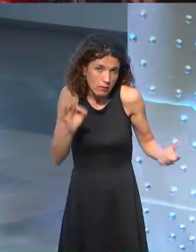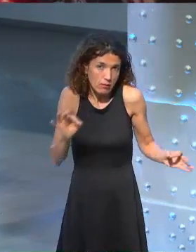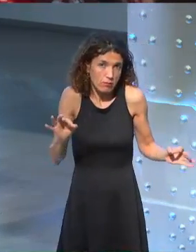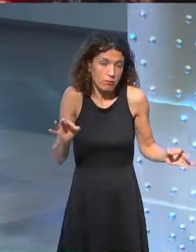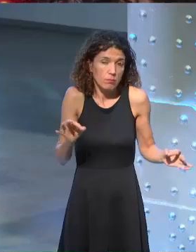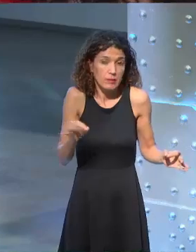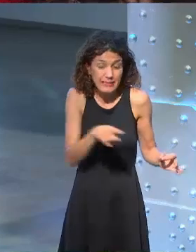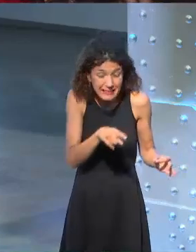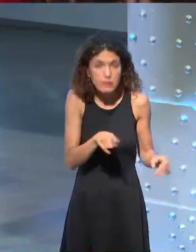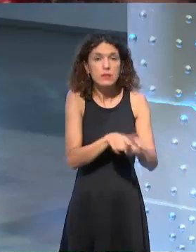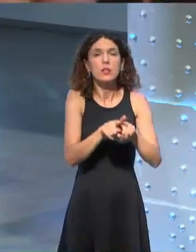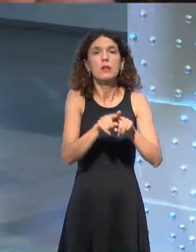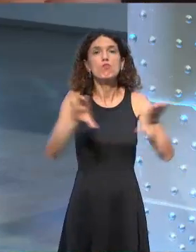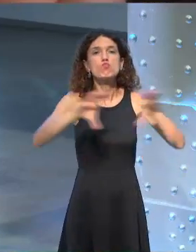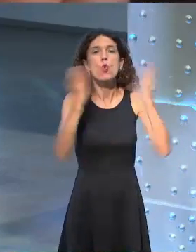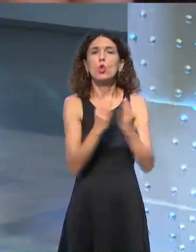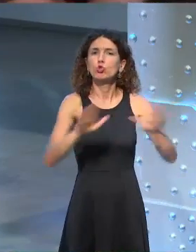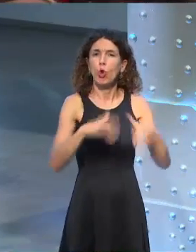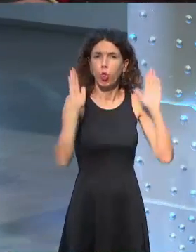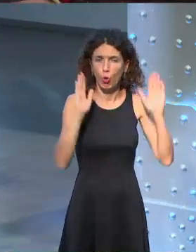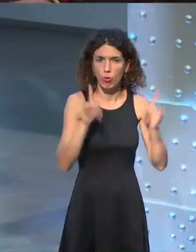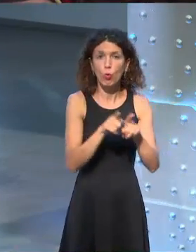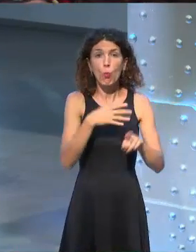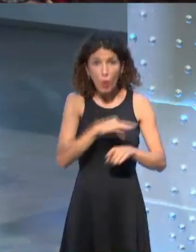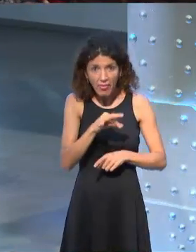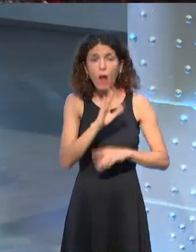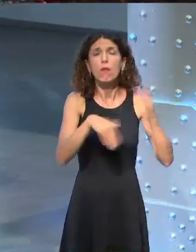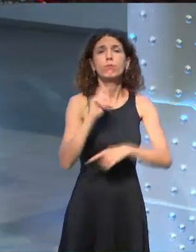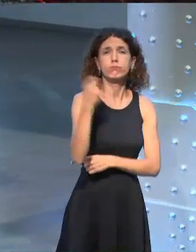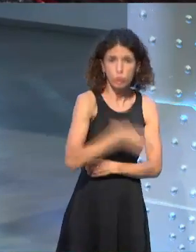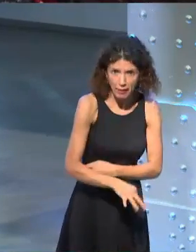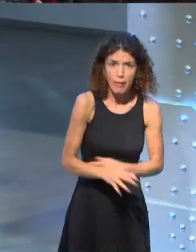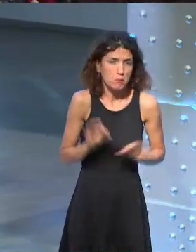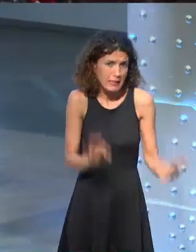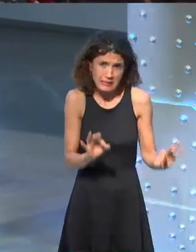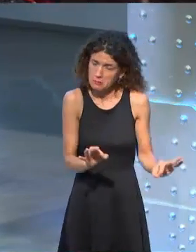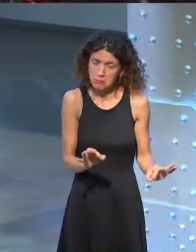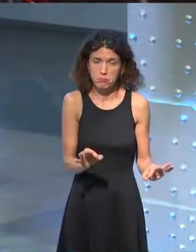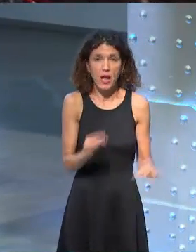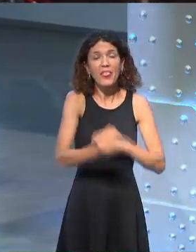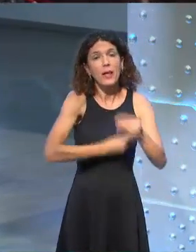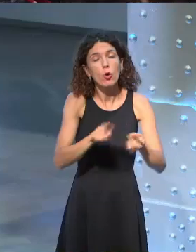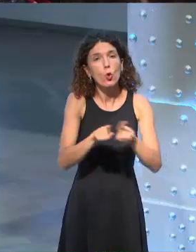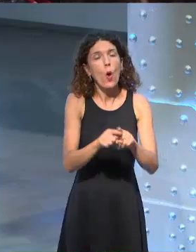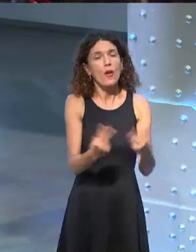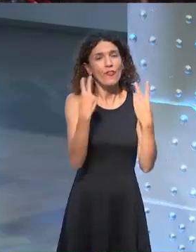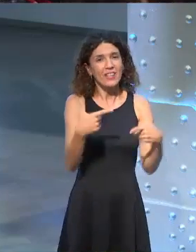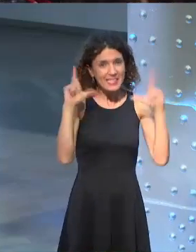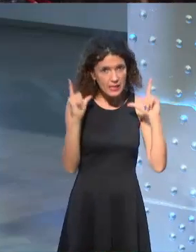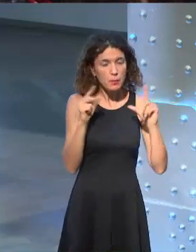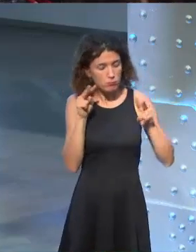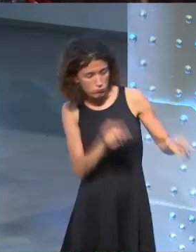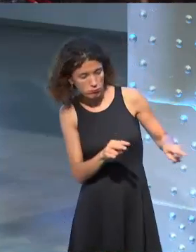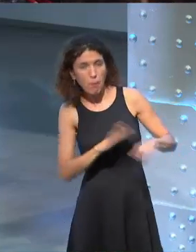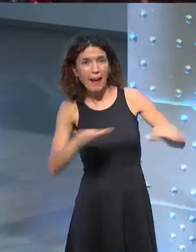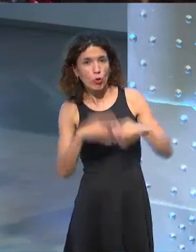a que esto es un mundo de todos, de que si tú quieres, puedes estar ahí. Y hacerlo visible y enseñárselo